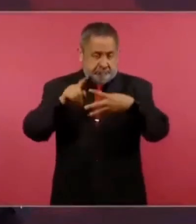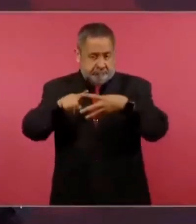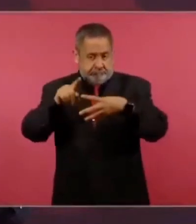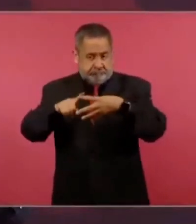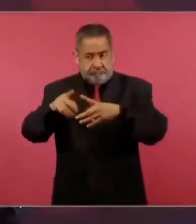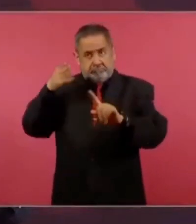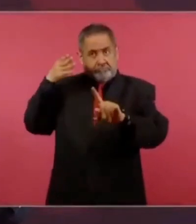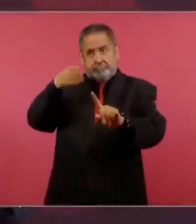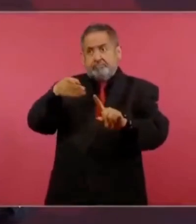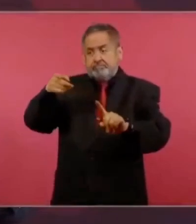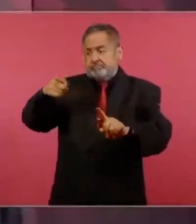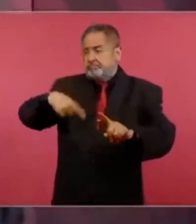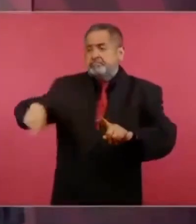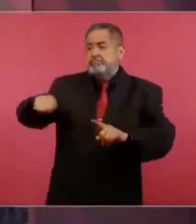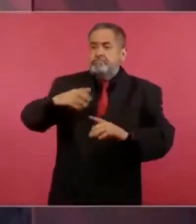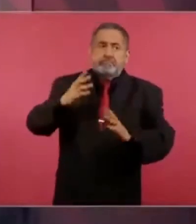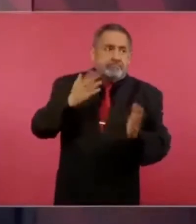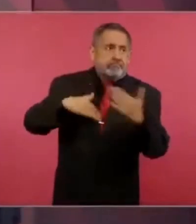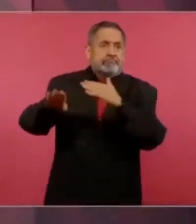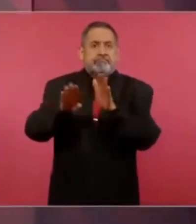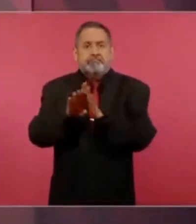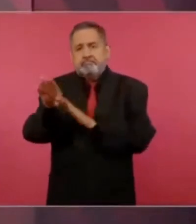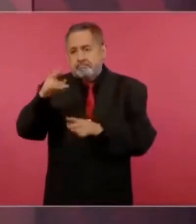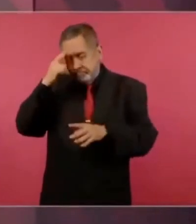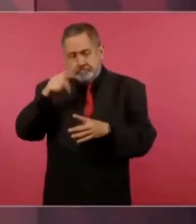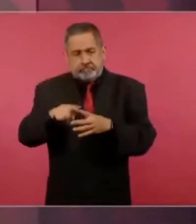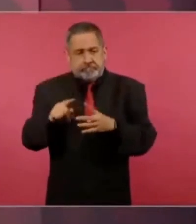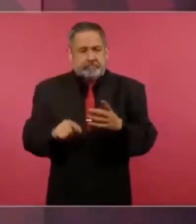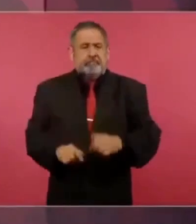misión. Bueno,